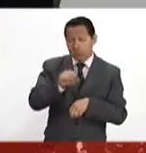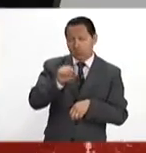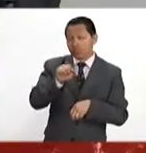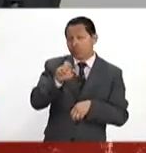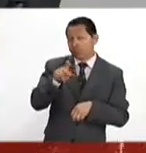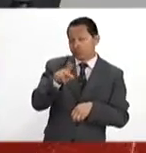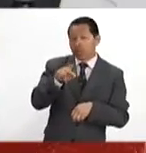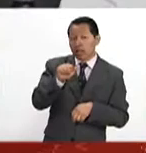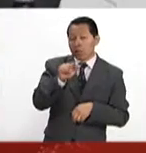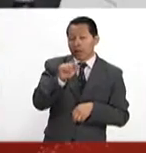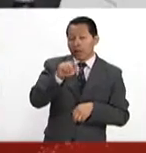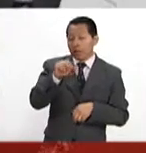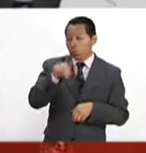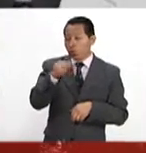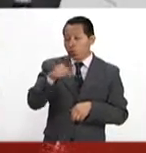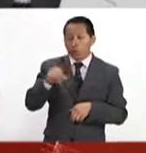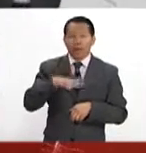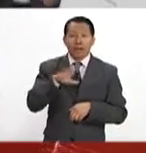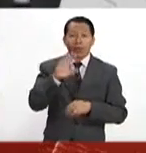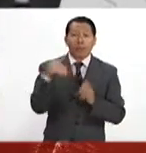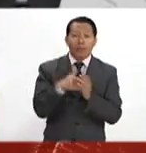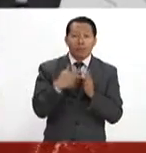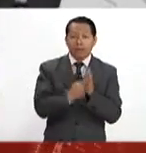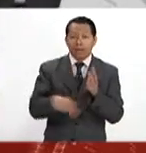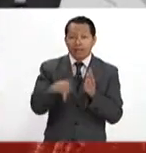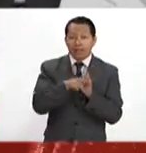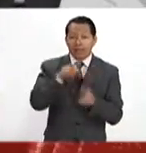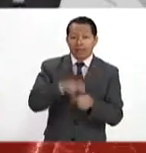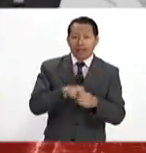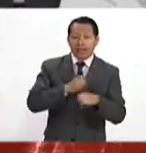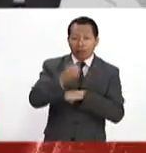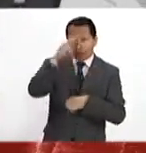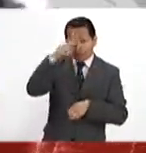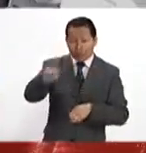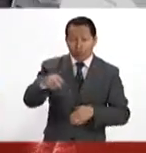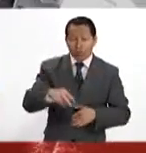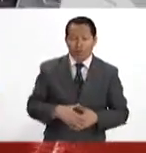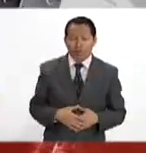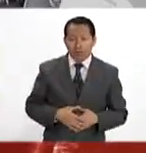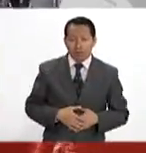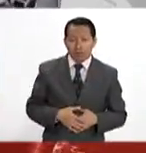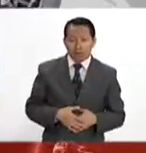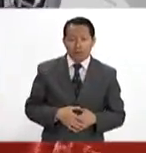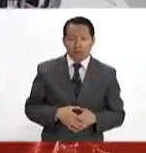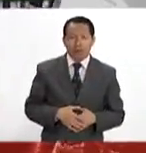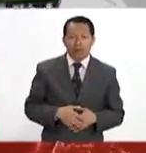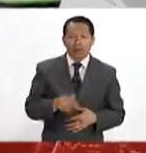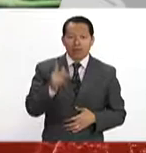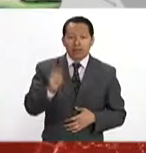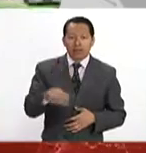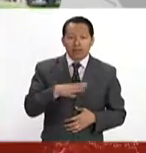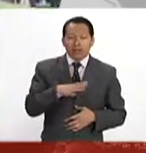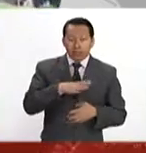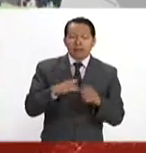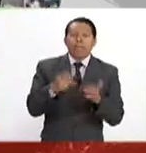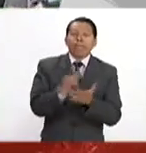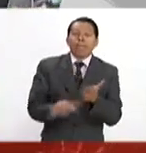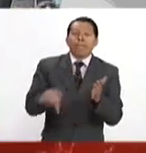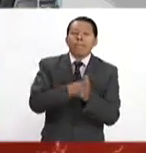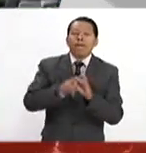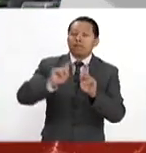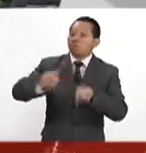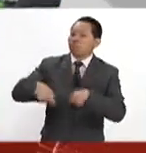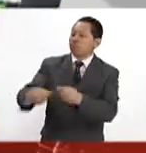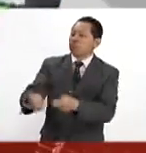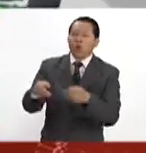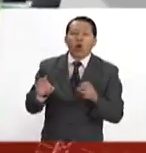Pública, Aurelio Nuño, entrega más de 4,000 plazas docentes en el Estado de México. En donde la manera de asignar una plaza no es